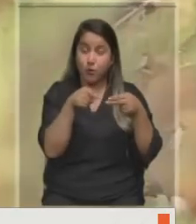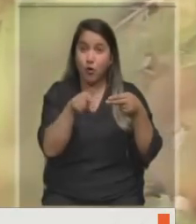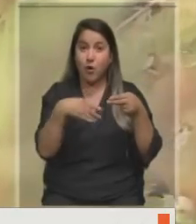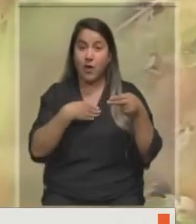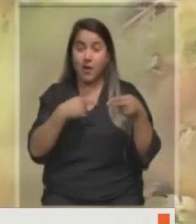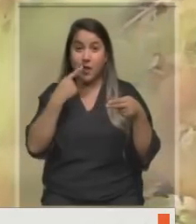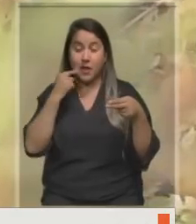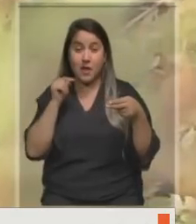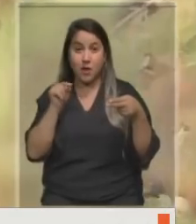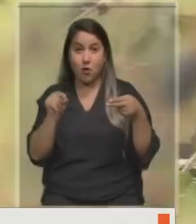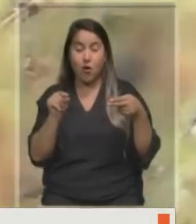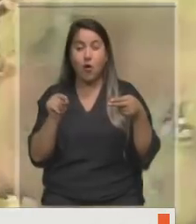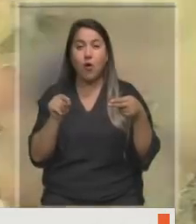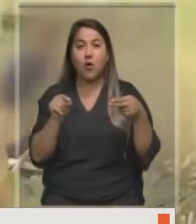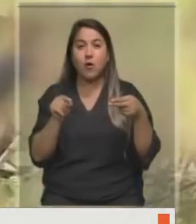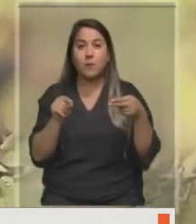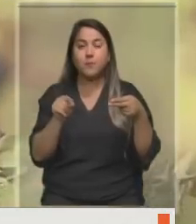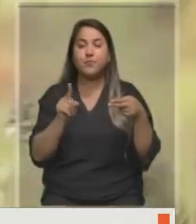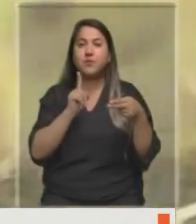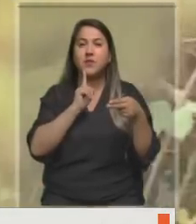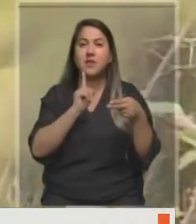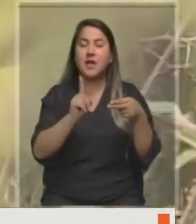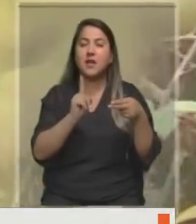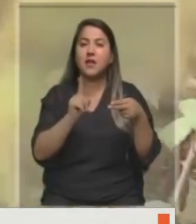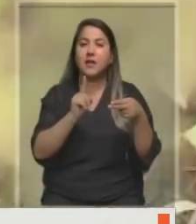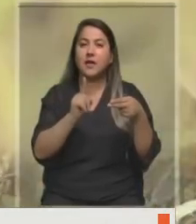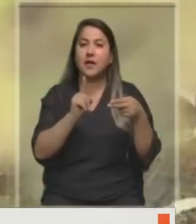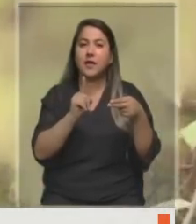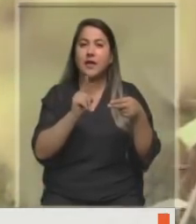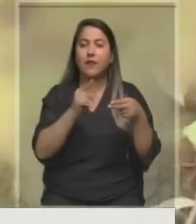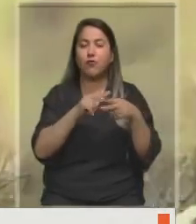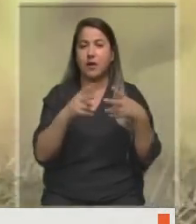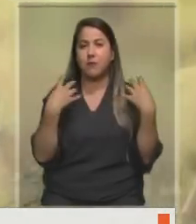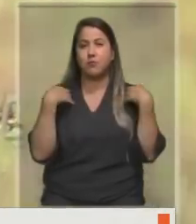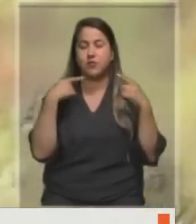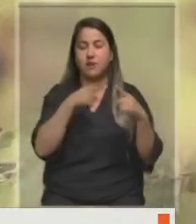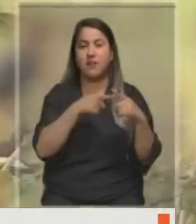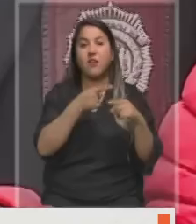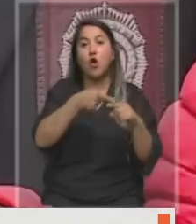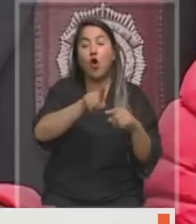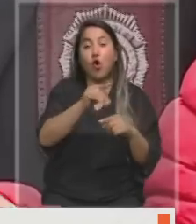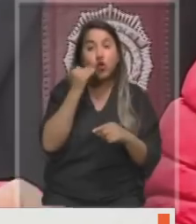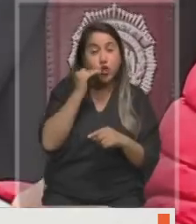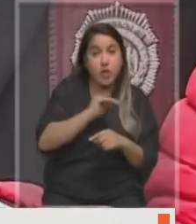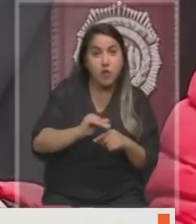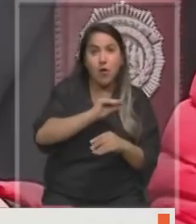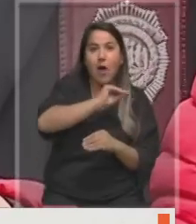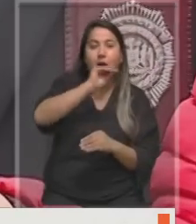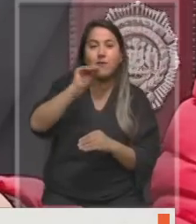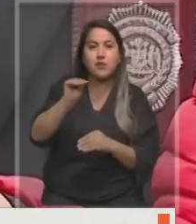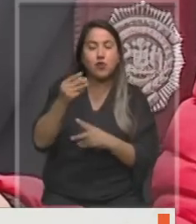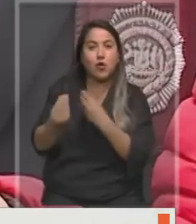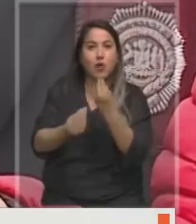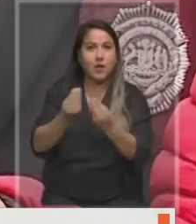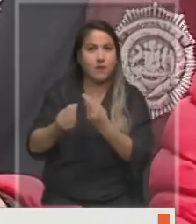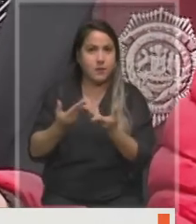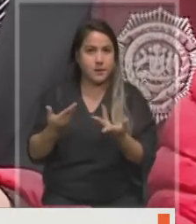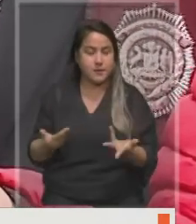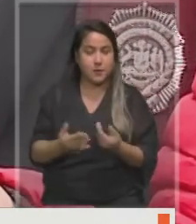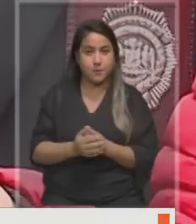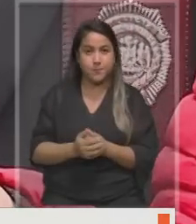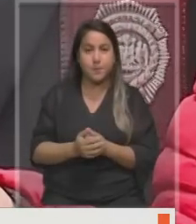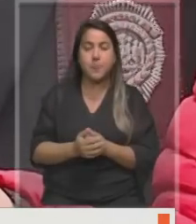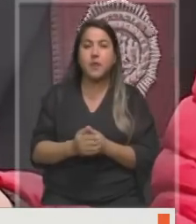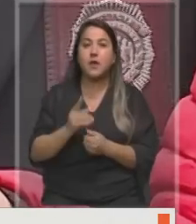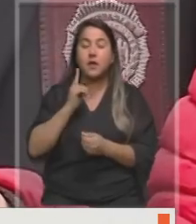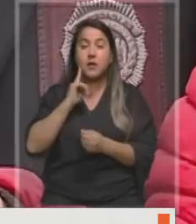quien se habría comunicado por WhatsApp con familiares para avisarles lo que había pasado hasta el momento el antecedente que hay que habrían